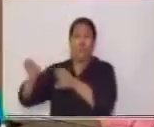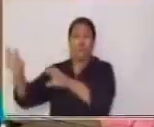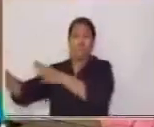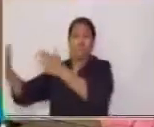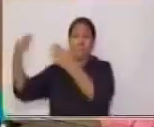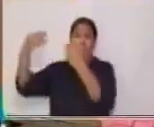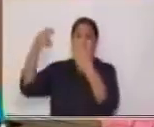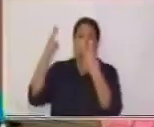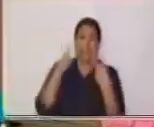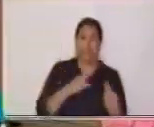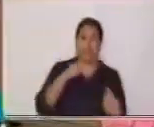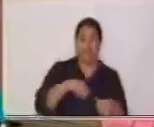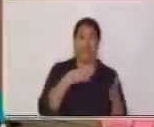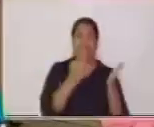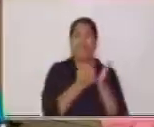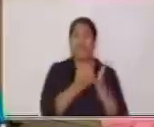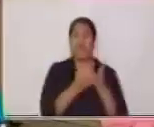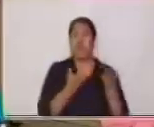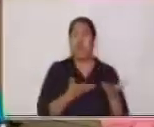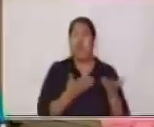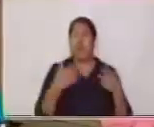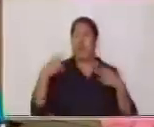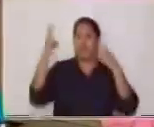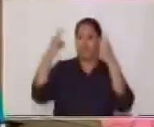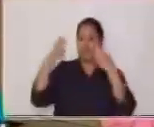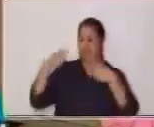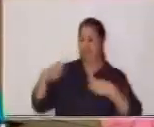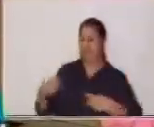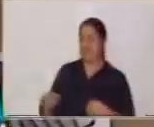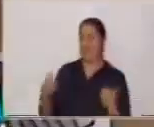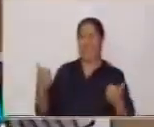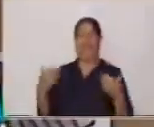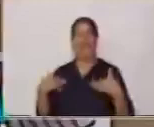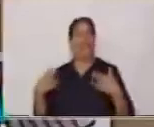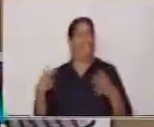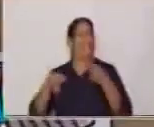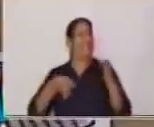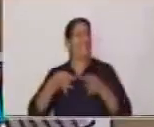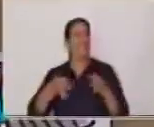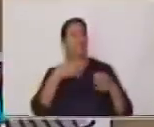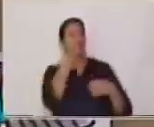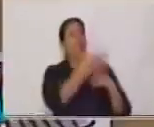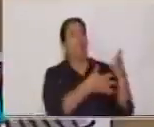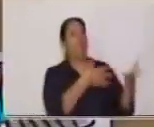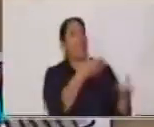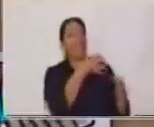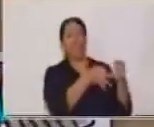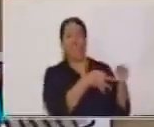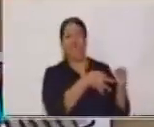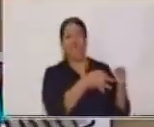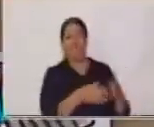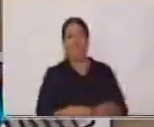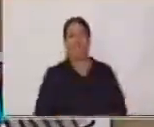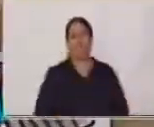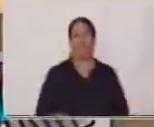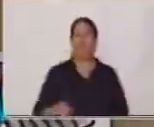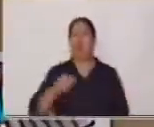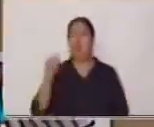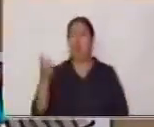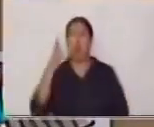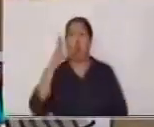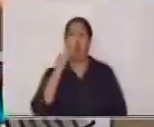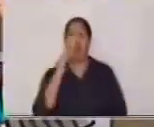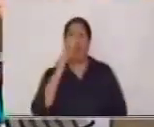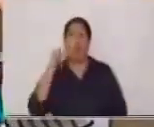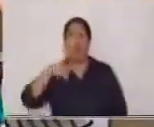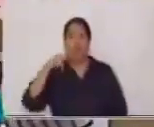pesado? Puedes narrar también esa experiencia. Y esta tal vez la viviste en casa. Por lo menos ahorita la estamos